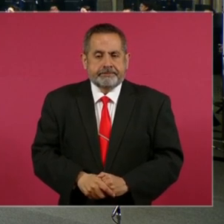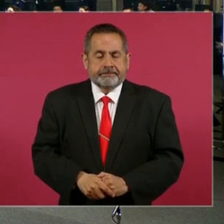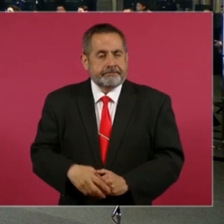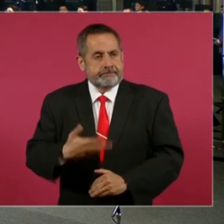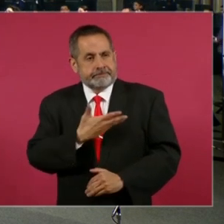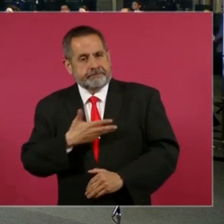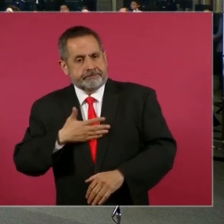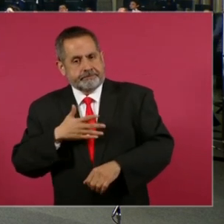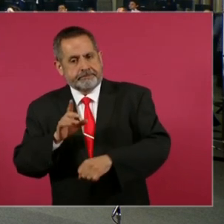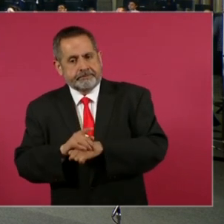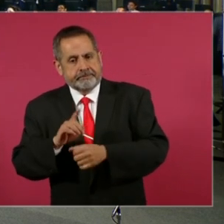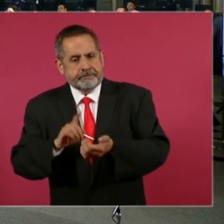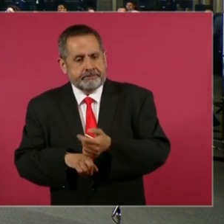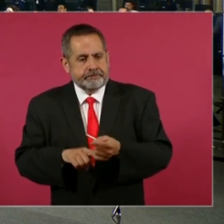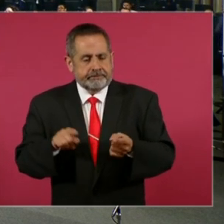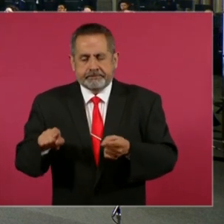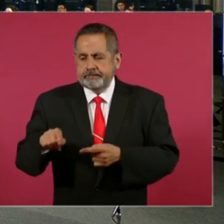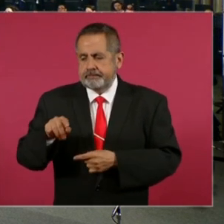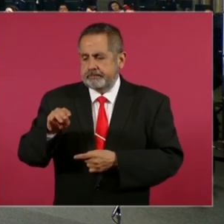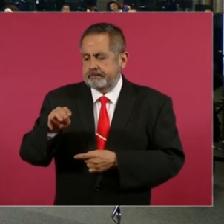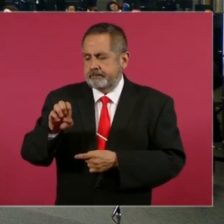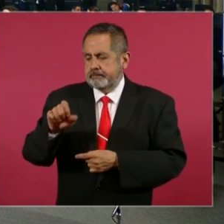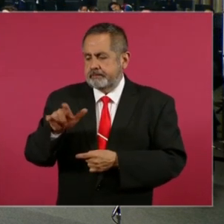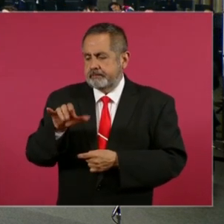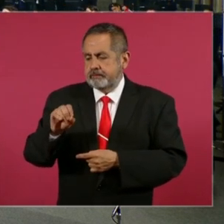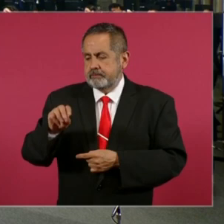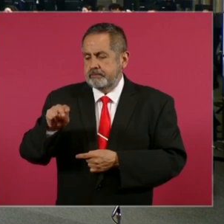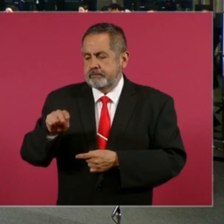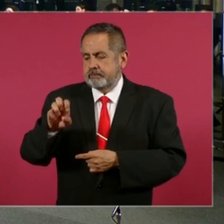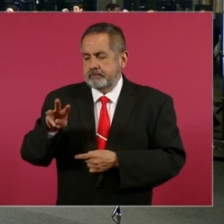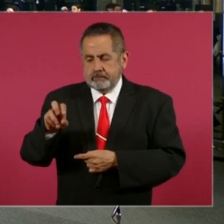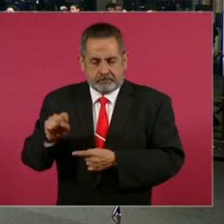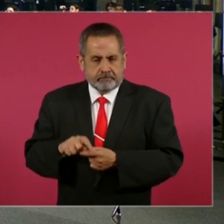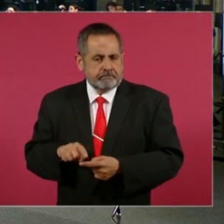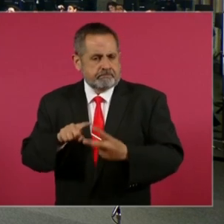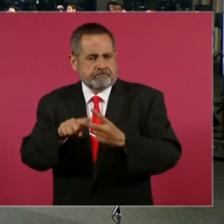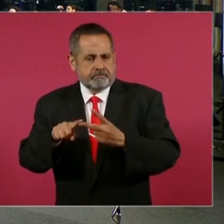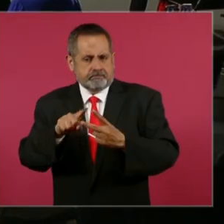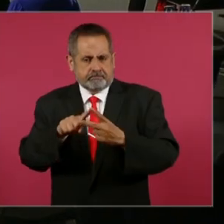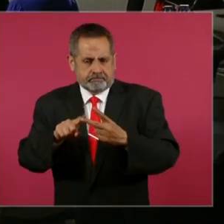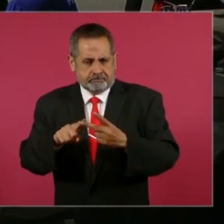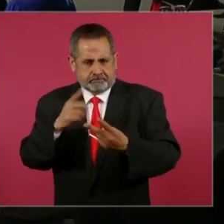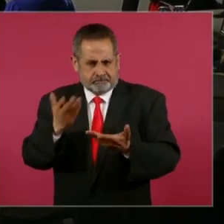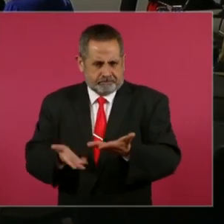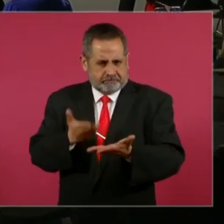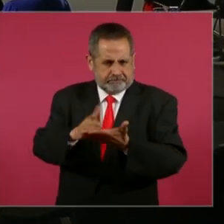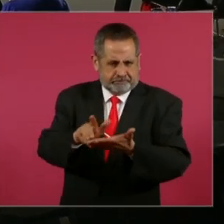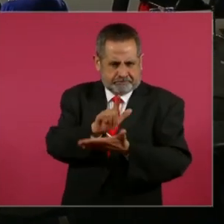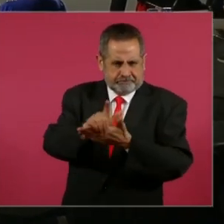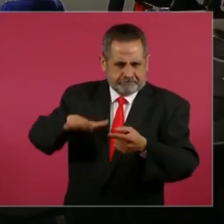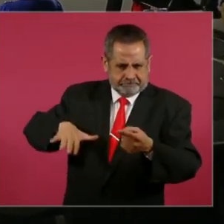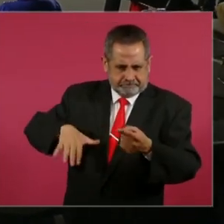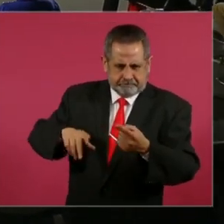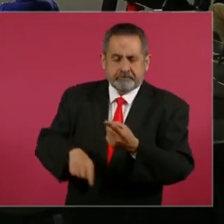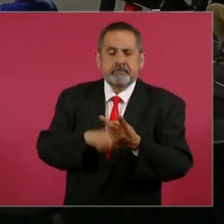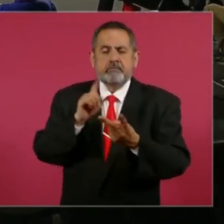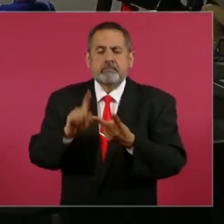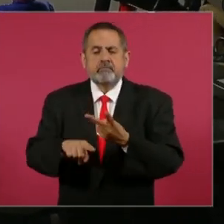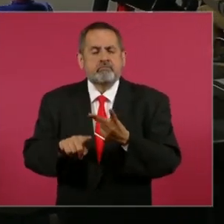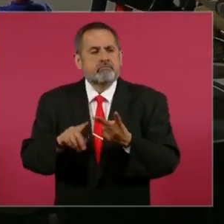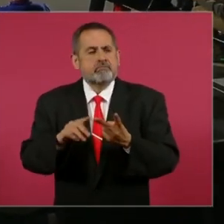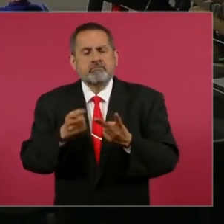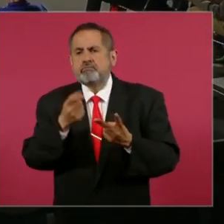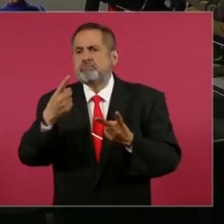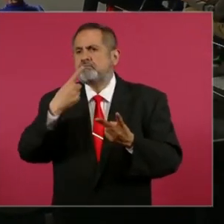Presidente, buenos días. Meme Yamel de Damexico News. Dos temas, uno relacionado con las iniciativas y otro relacionando con una